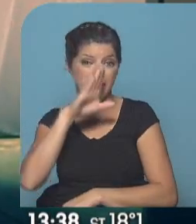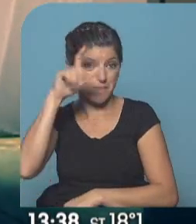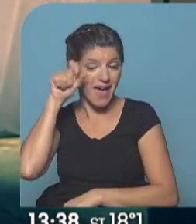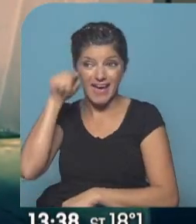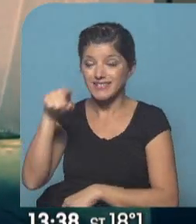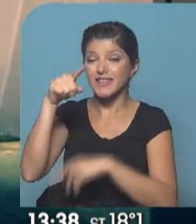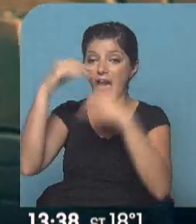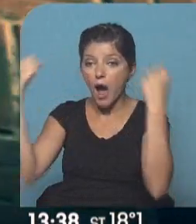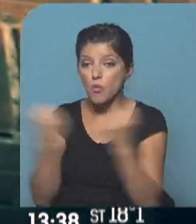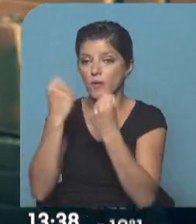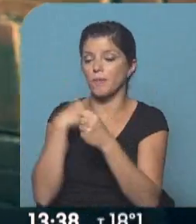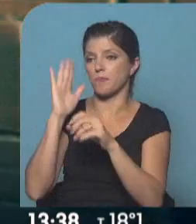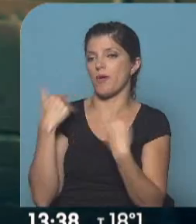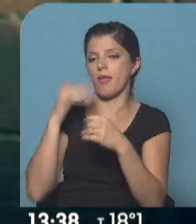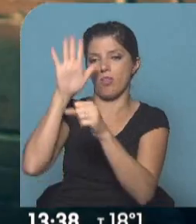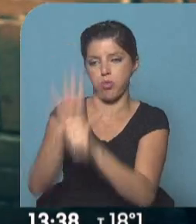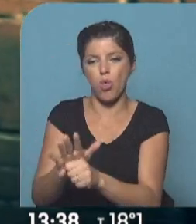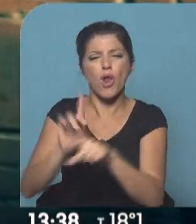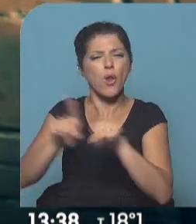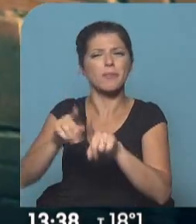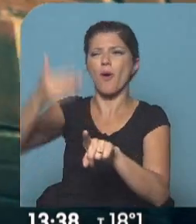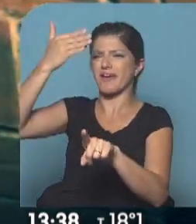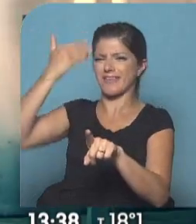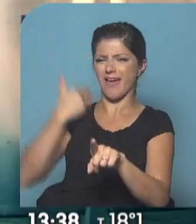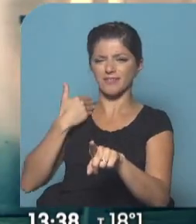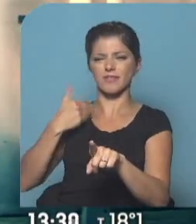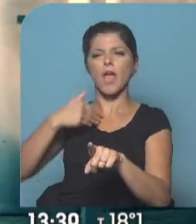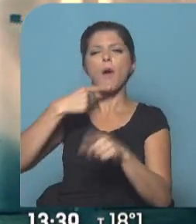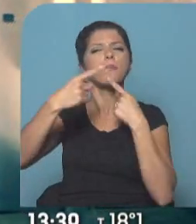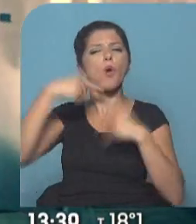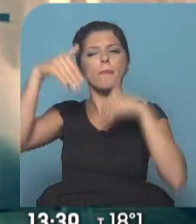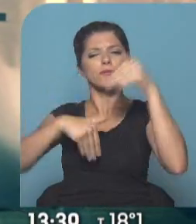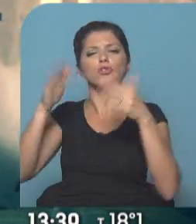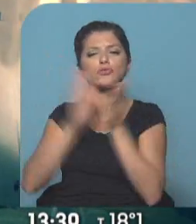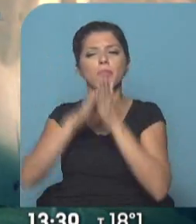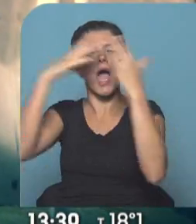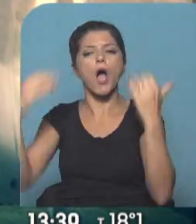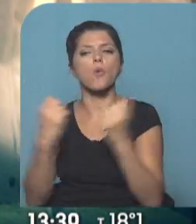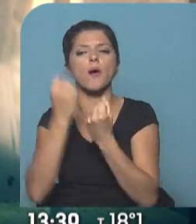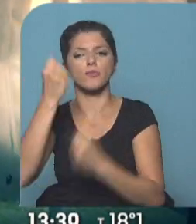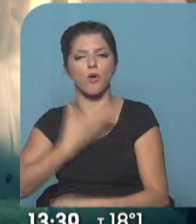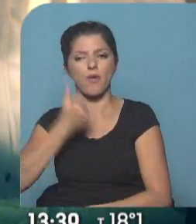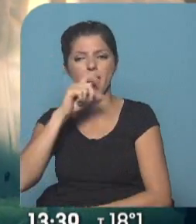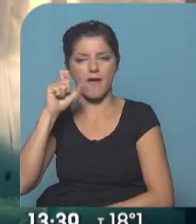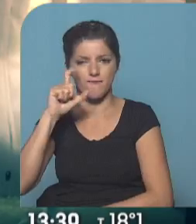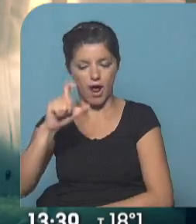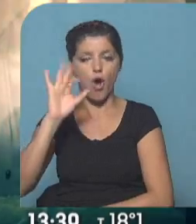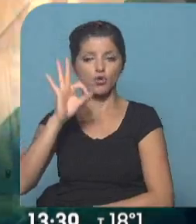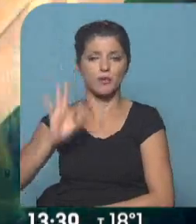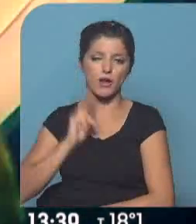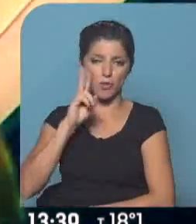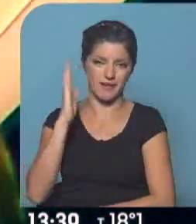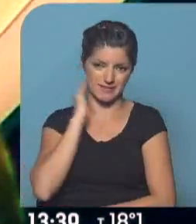el proceso, como ya ocurrió con el triunfo del no en el plebiscito sobre el acuerdo con las FARC en octubre de